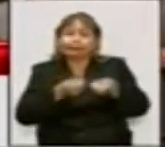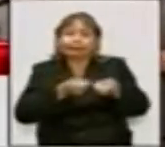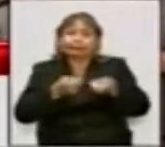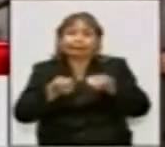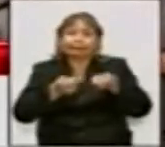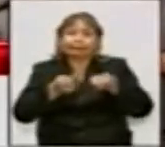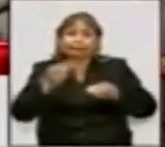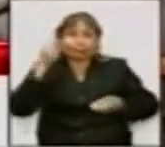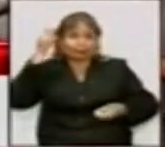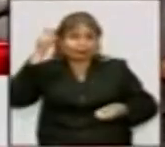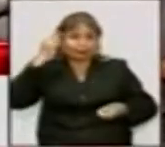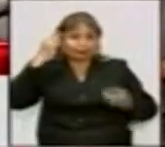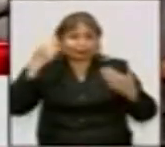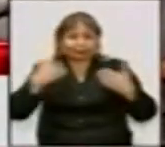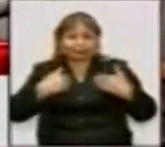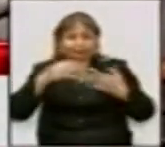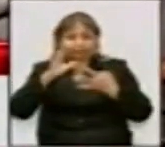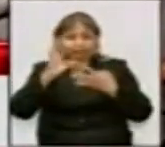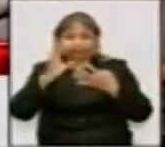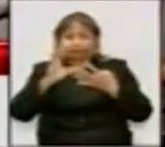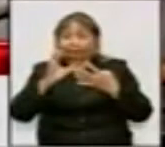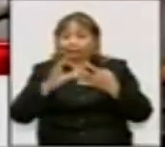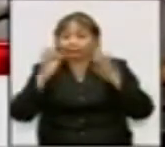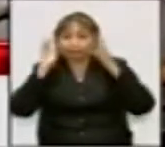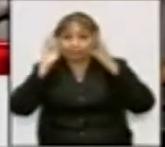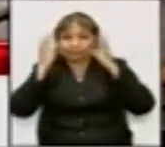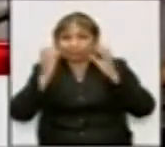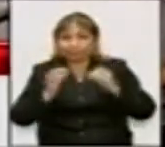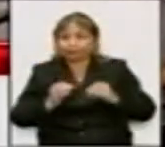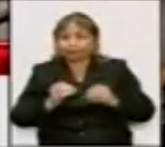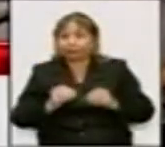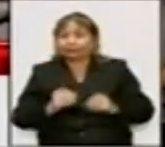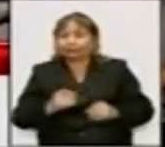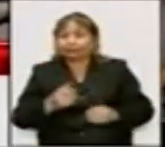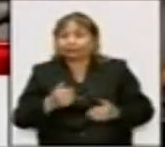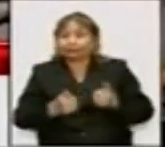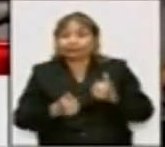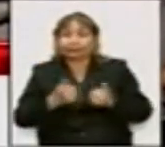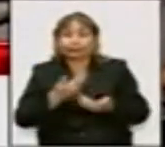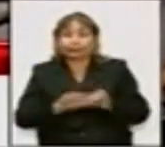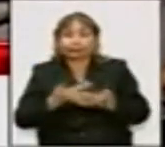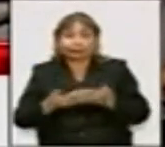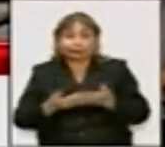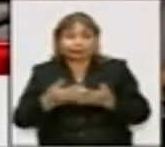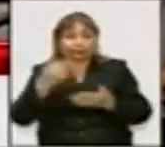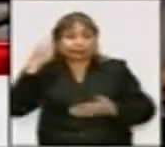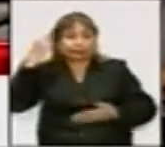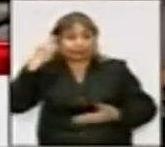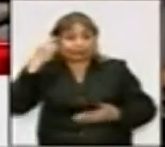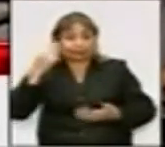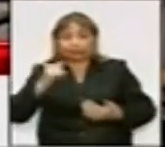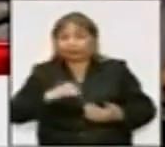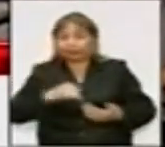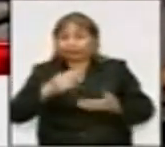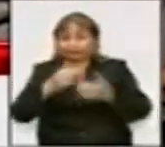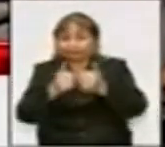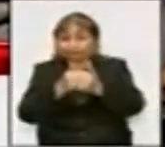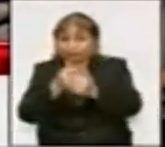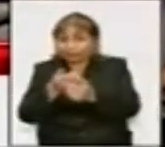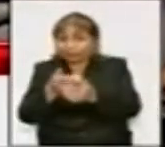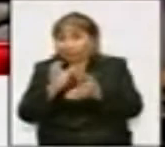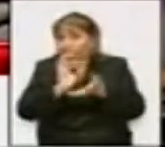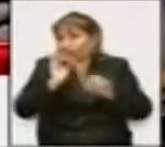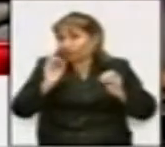el control político tiene una característica de una concepción cuáles mediante el control político y yo te persuadió te